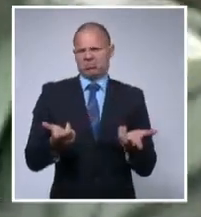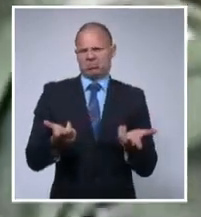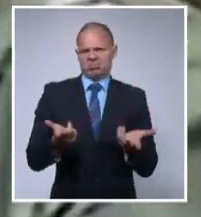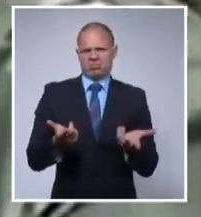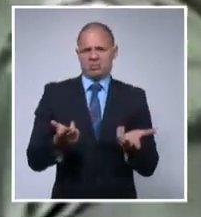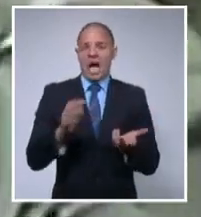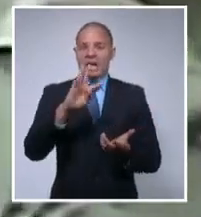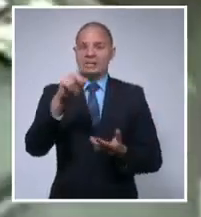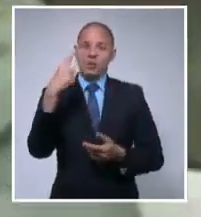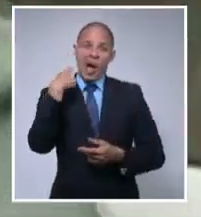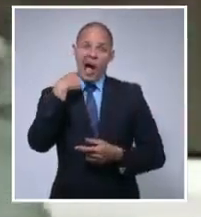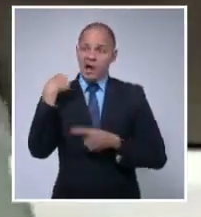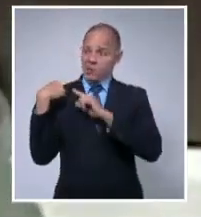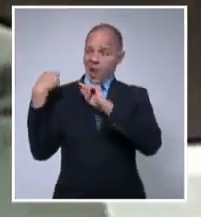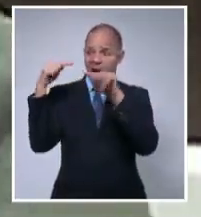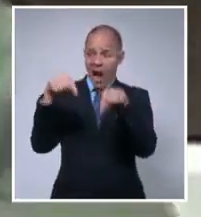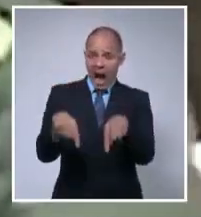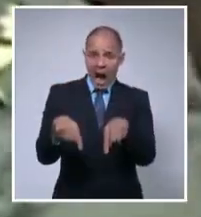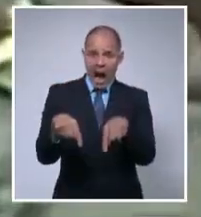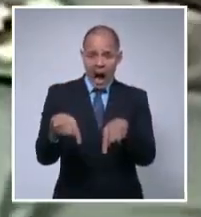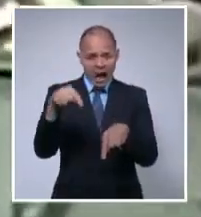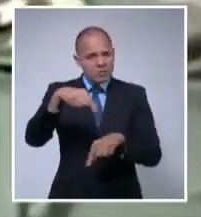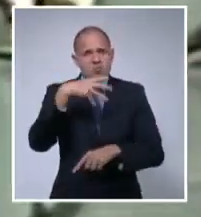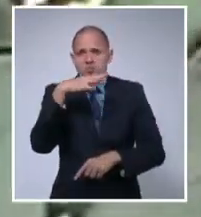Un país más respetuoso